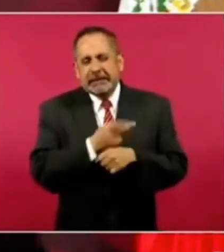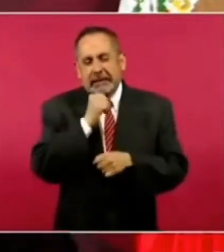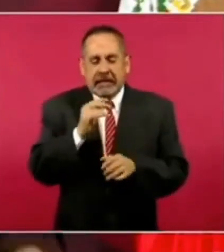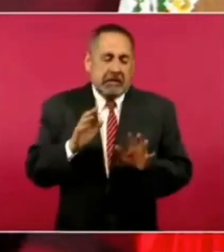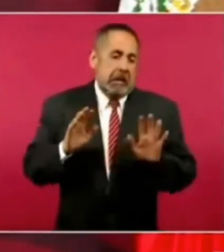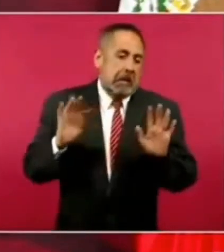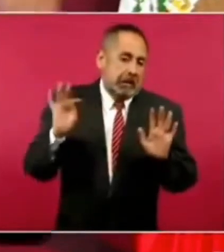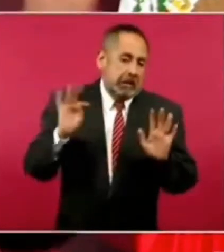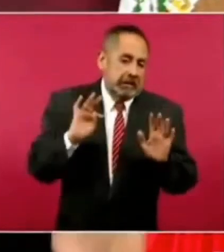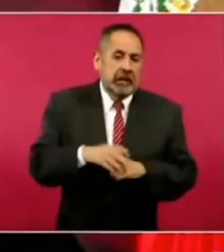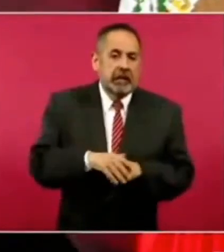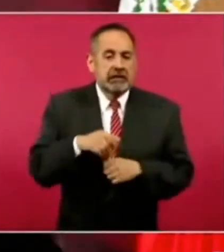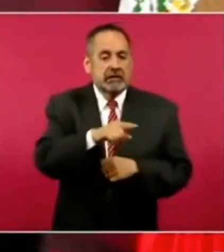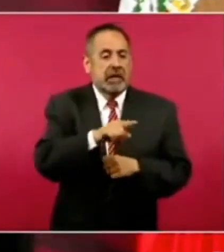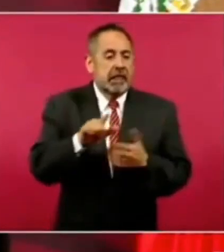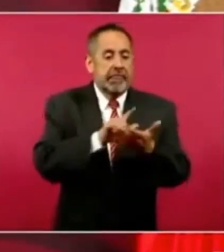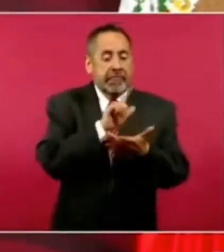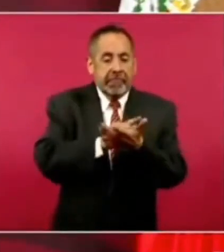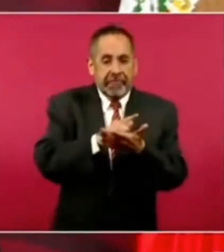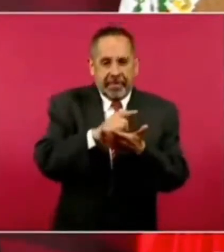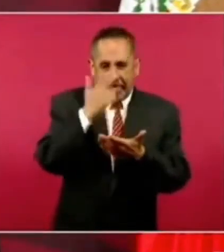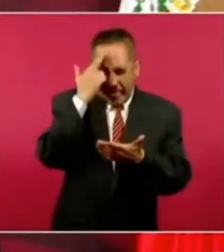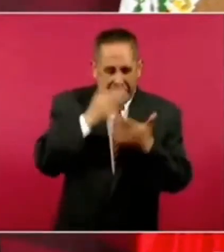que le fabricaron los delitos,